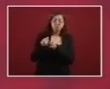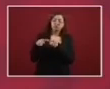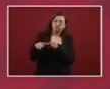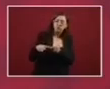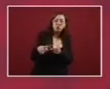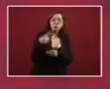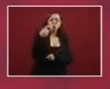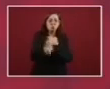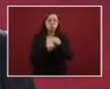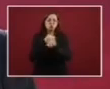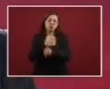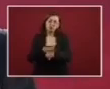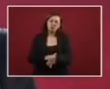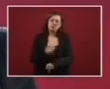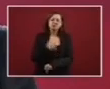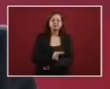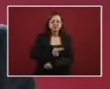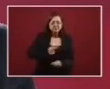e